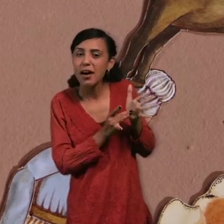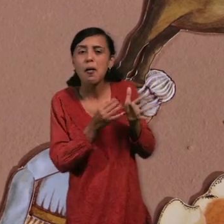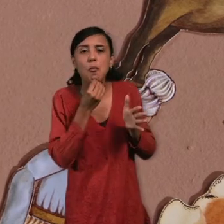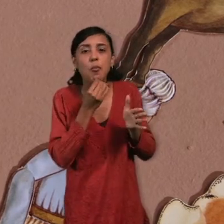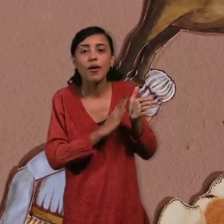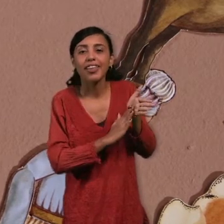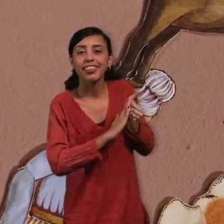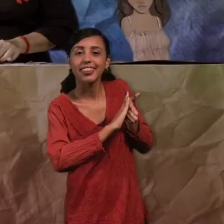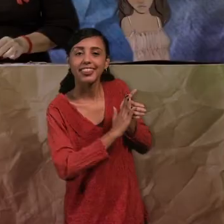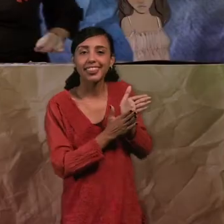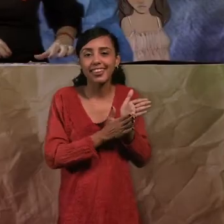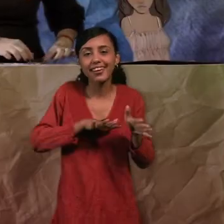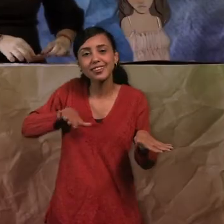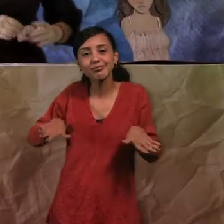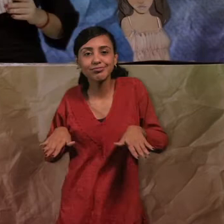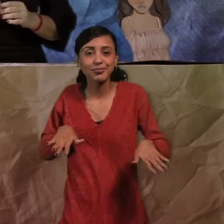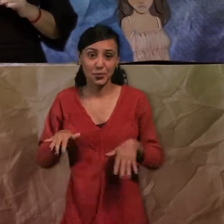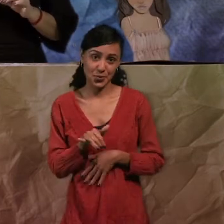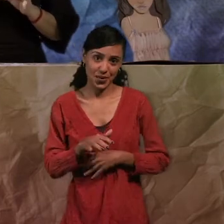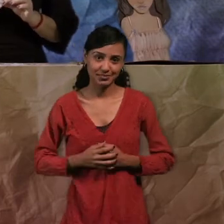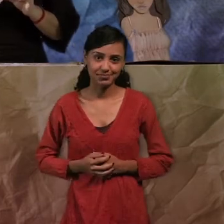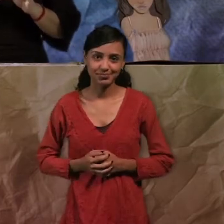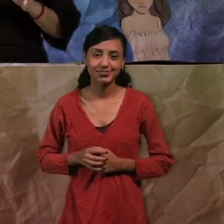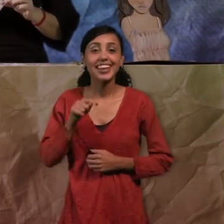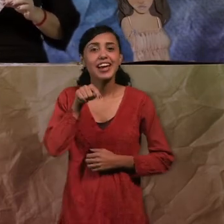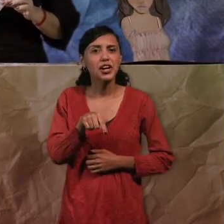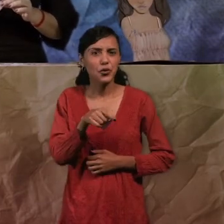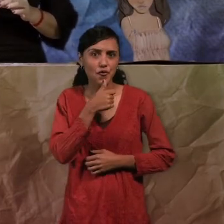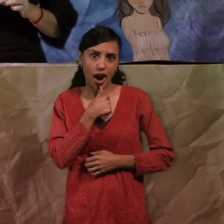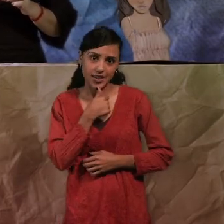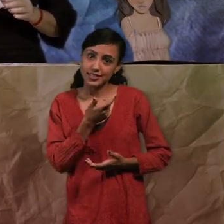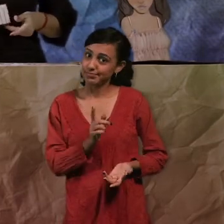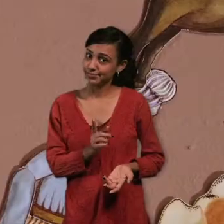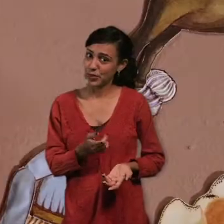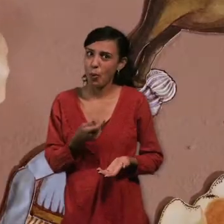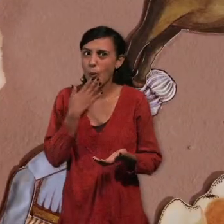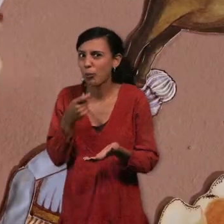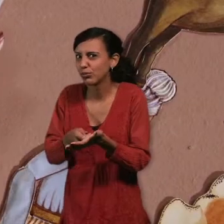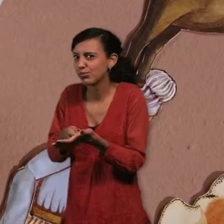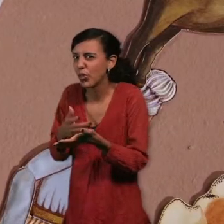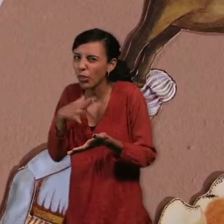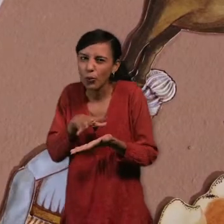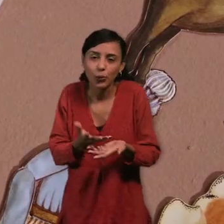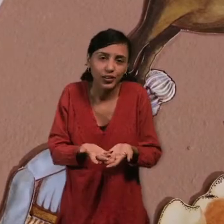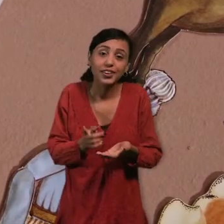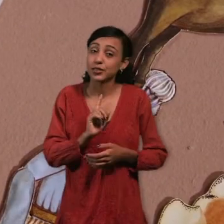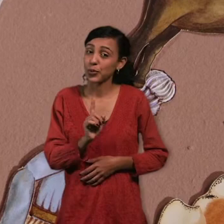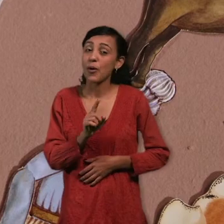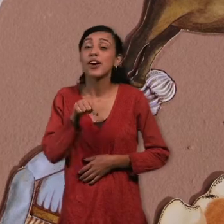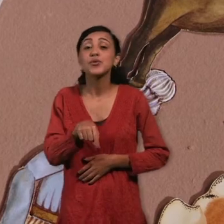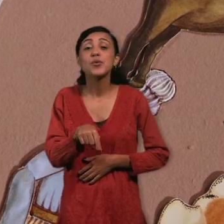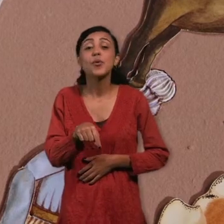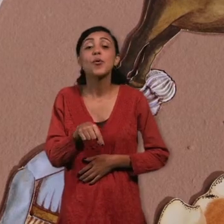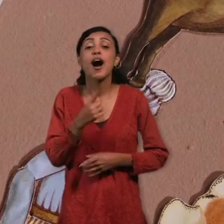el movimiento. ¿Qué pasa? Que este material quizás no es fácil de conseguir. Y entonces, les propongo